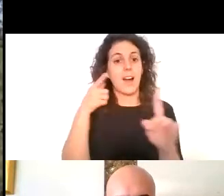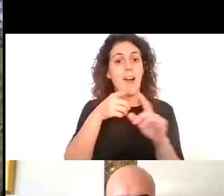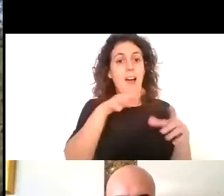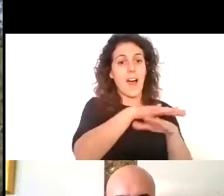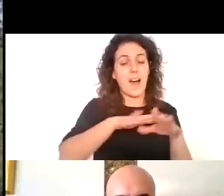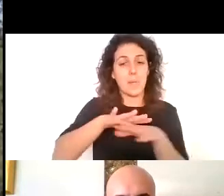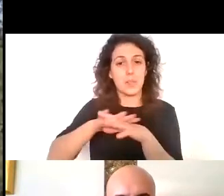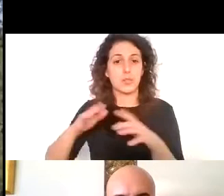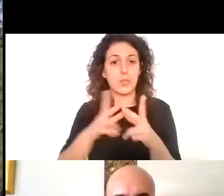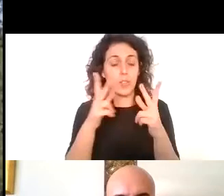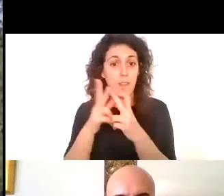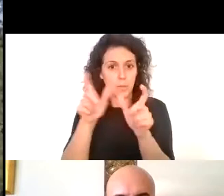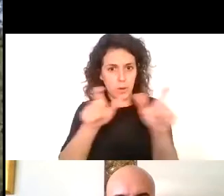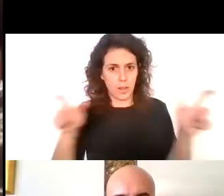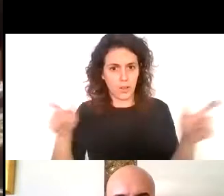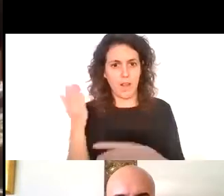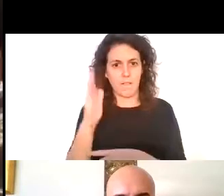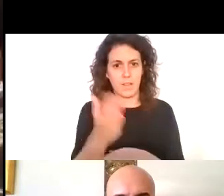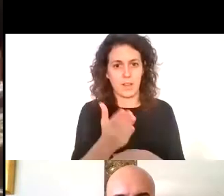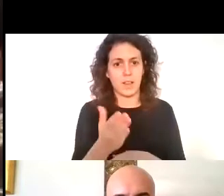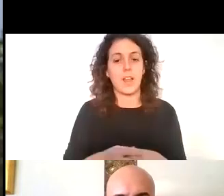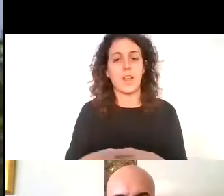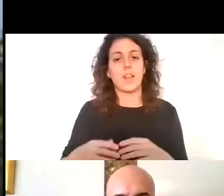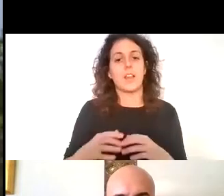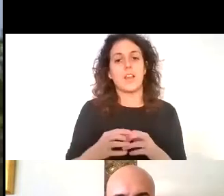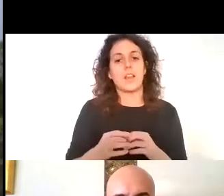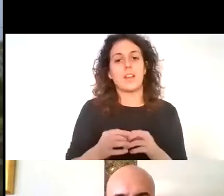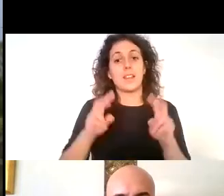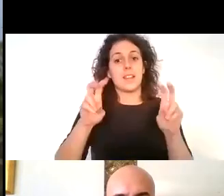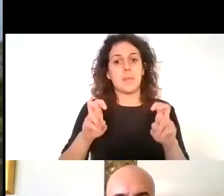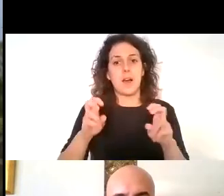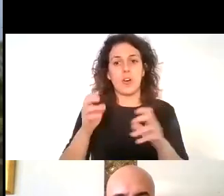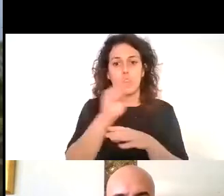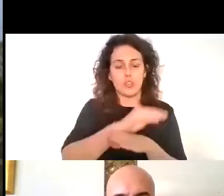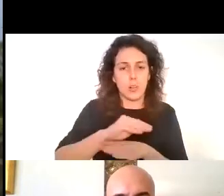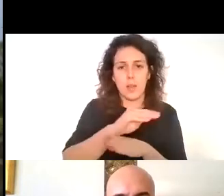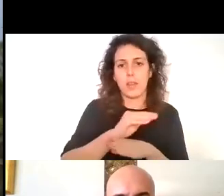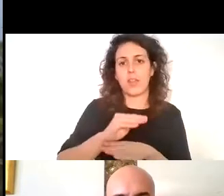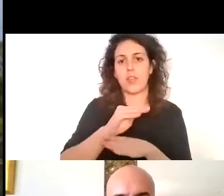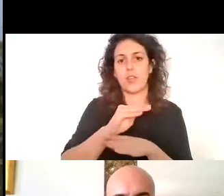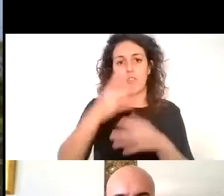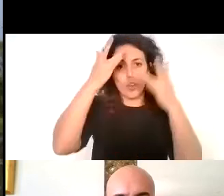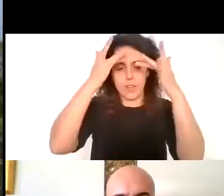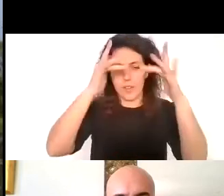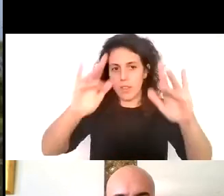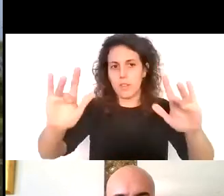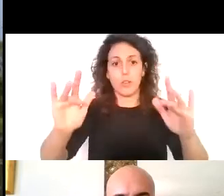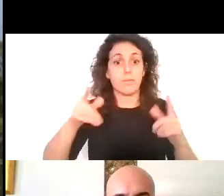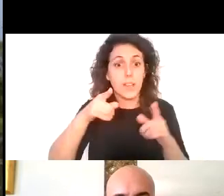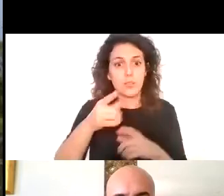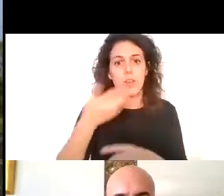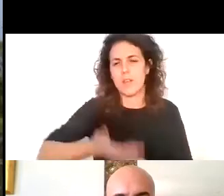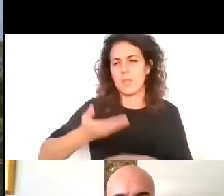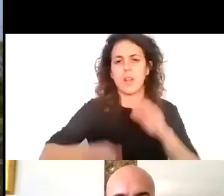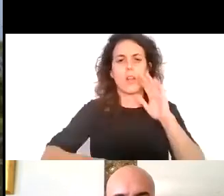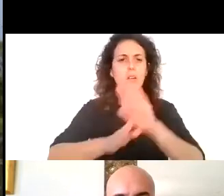población. El desarrollo de actuaciones sostenibles, de conservación y actividades de concienciación son constantes en